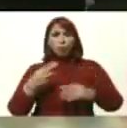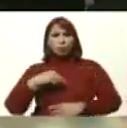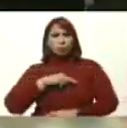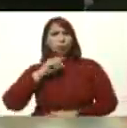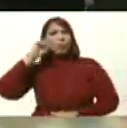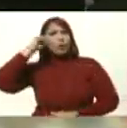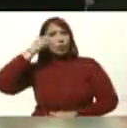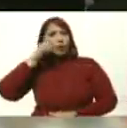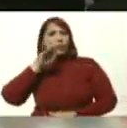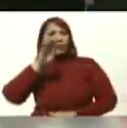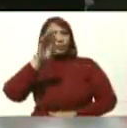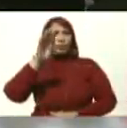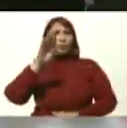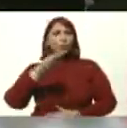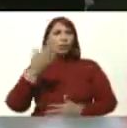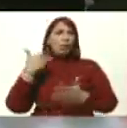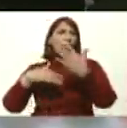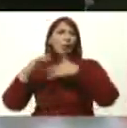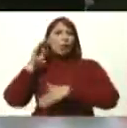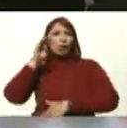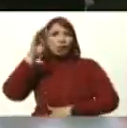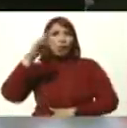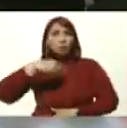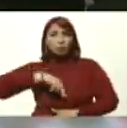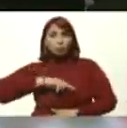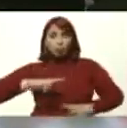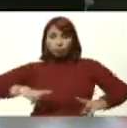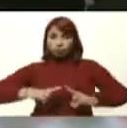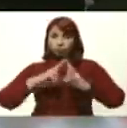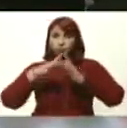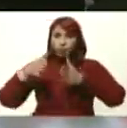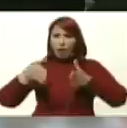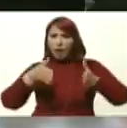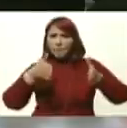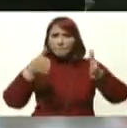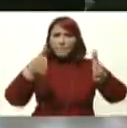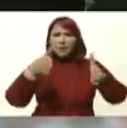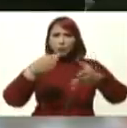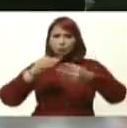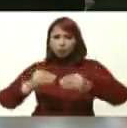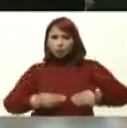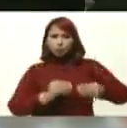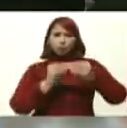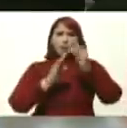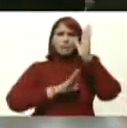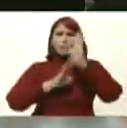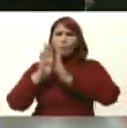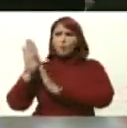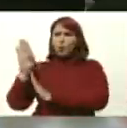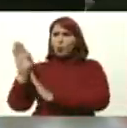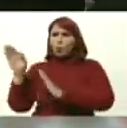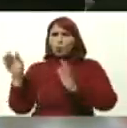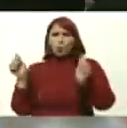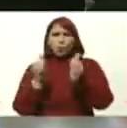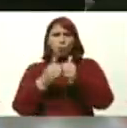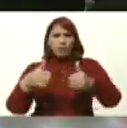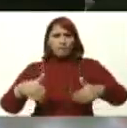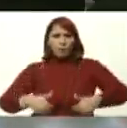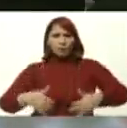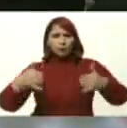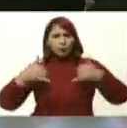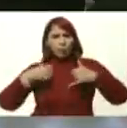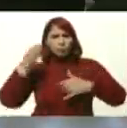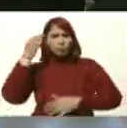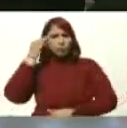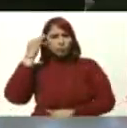acordaremos en el futuro, porque estamos encontrando los caminos a la recuperación y el desarrollo con esfuerzo propio, con